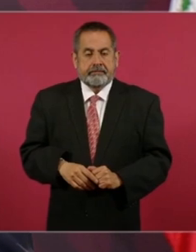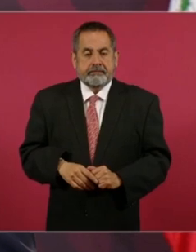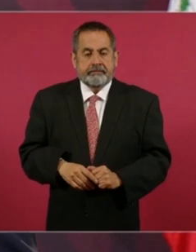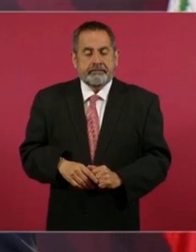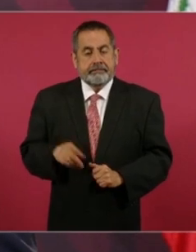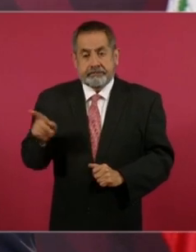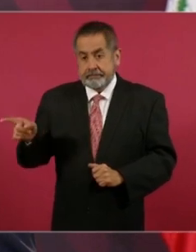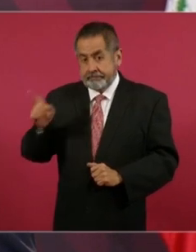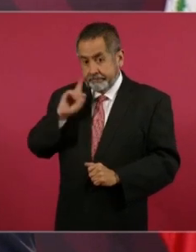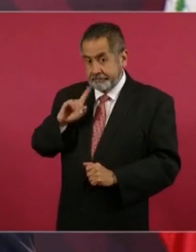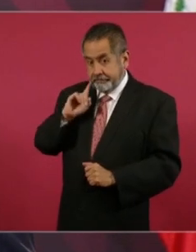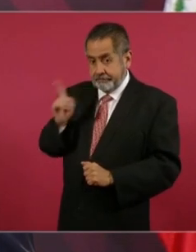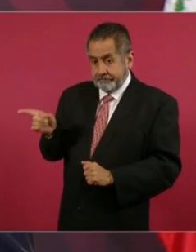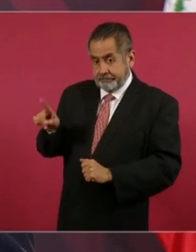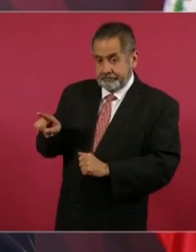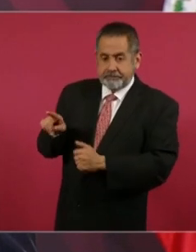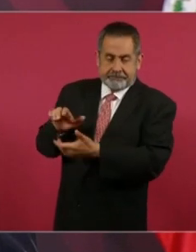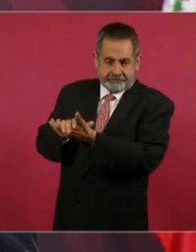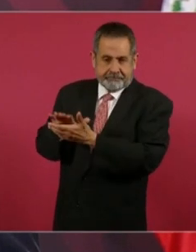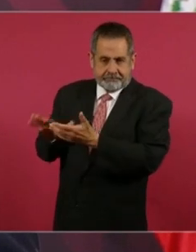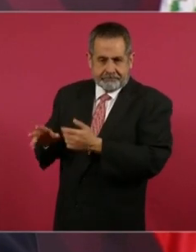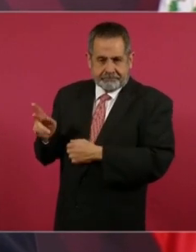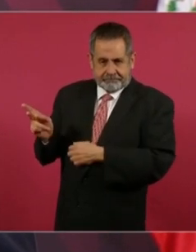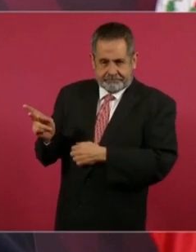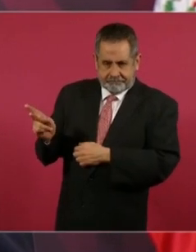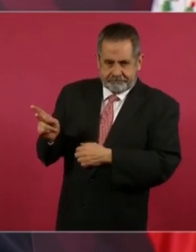la esposa, que es